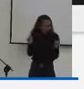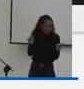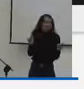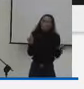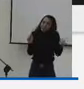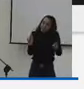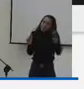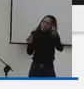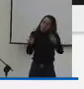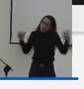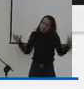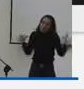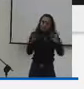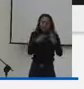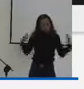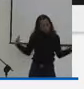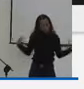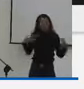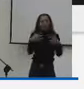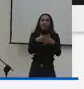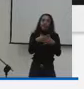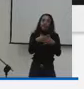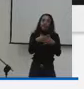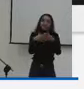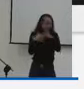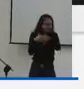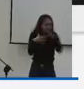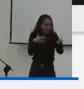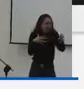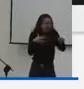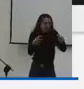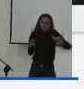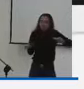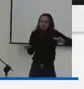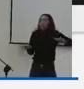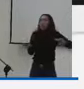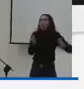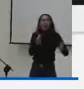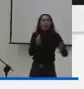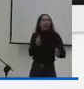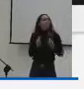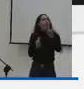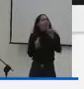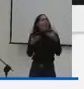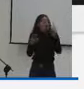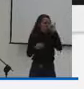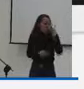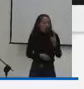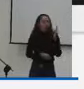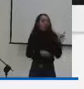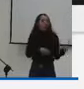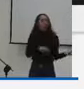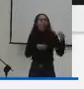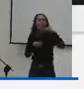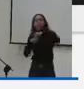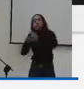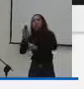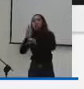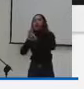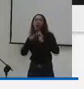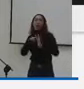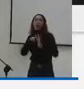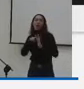repito es inminente el ajuste es inminente la discusión que se da pero hasta donde se van a delimitar esos límites para